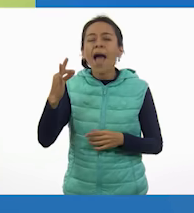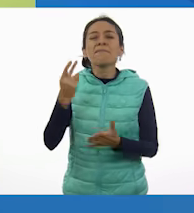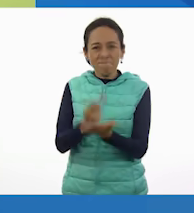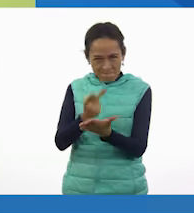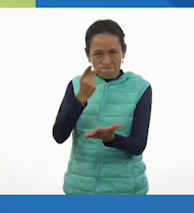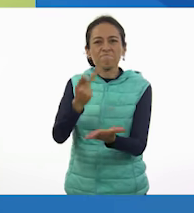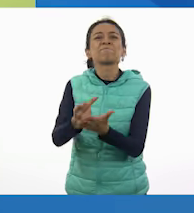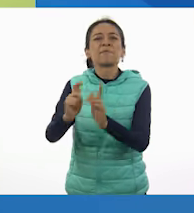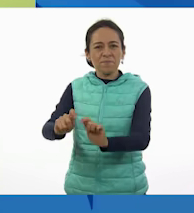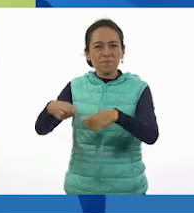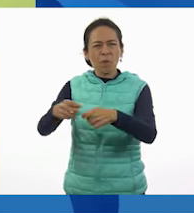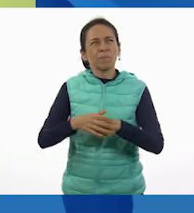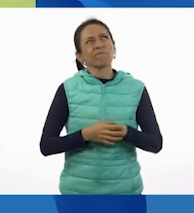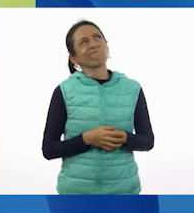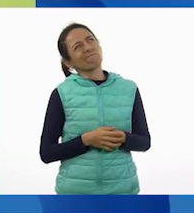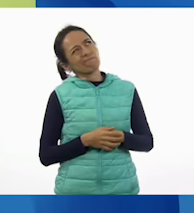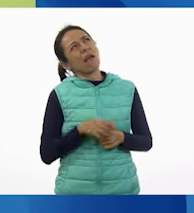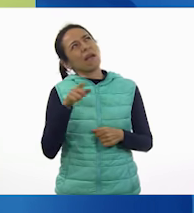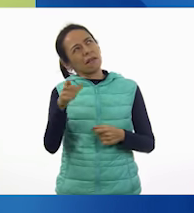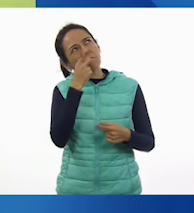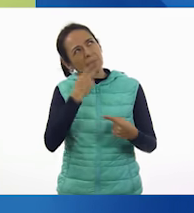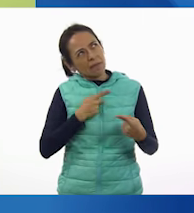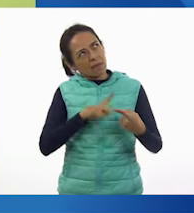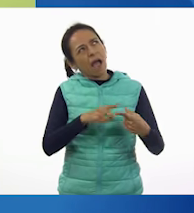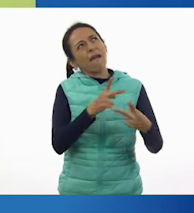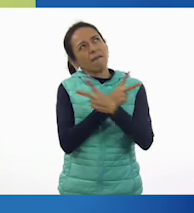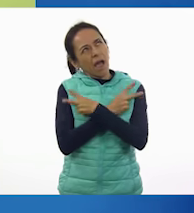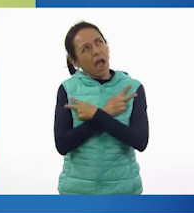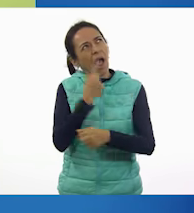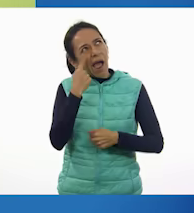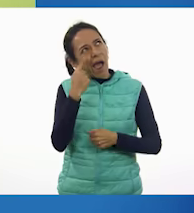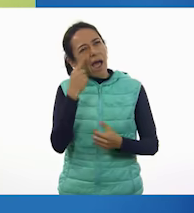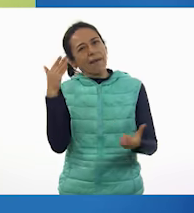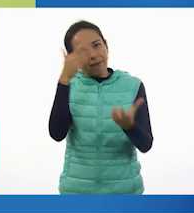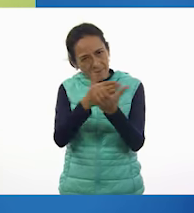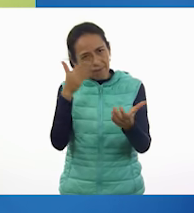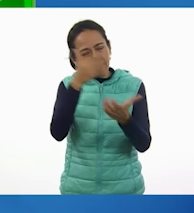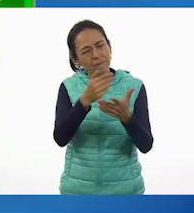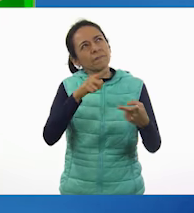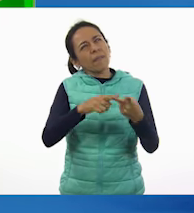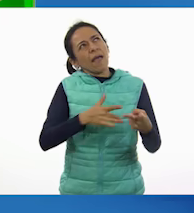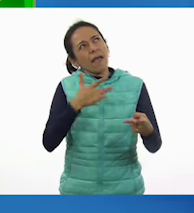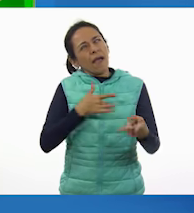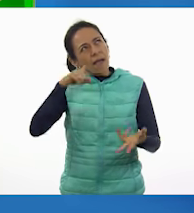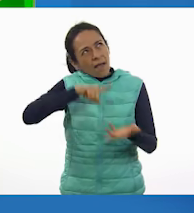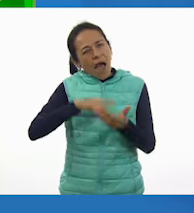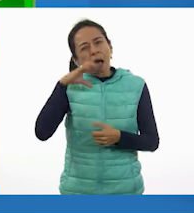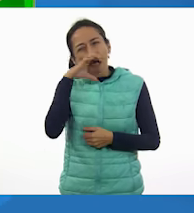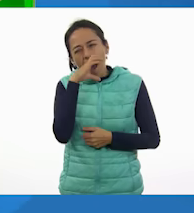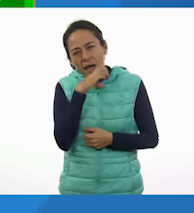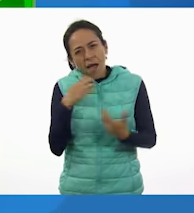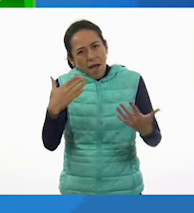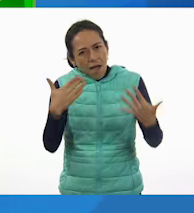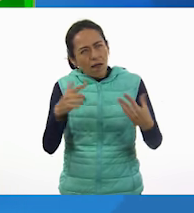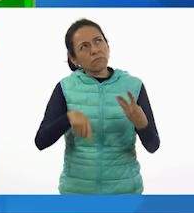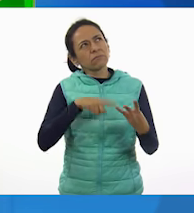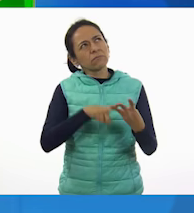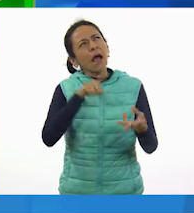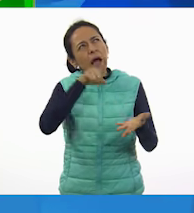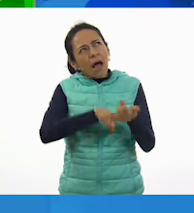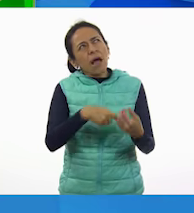ver, ¿es a donde vas de vacaciones? ¿Hace calor y ahí viven tus abuelos? ¿Tus abuelos? ¿Cómo era